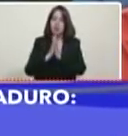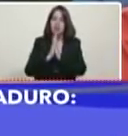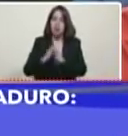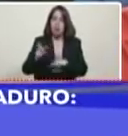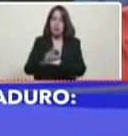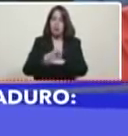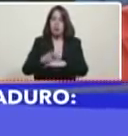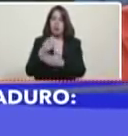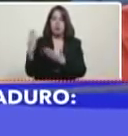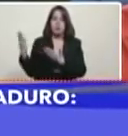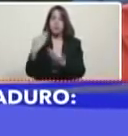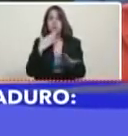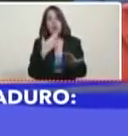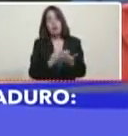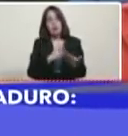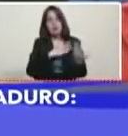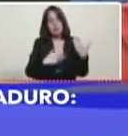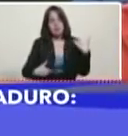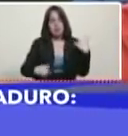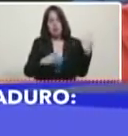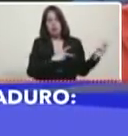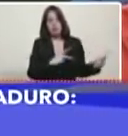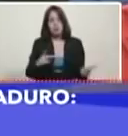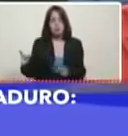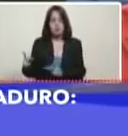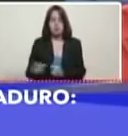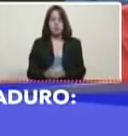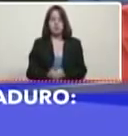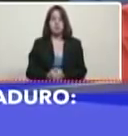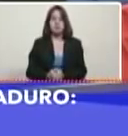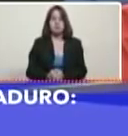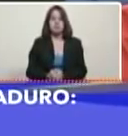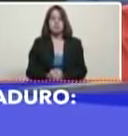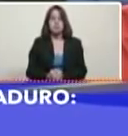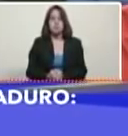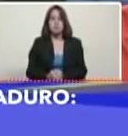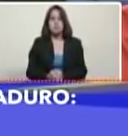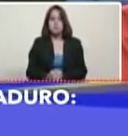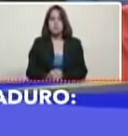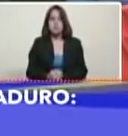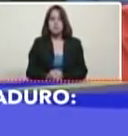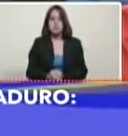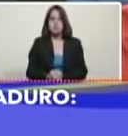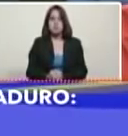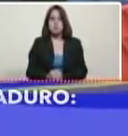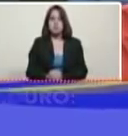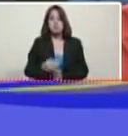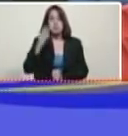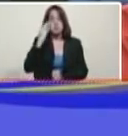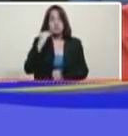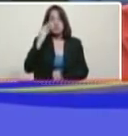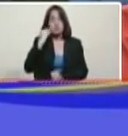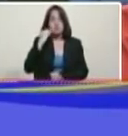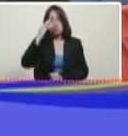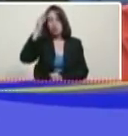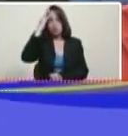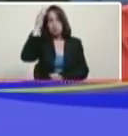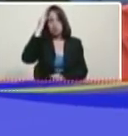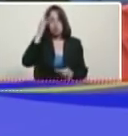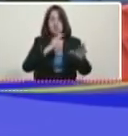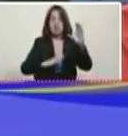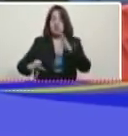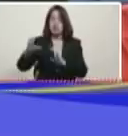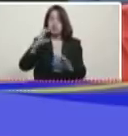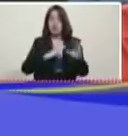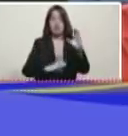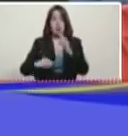Gracias, presidente. Gracias primero por recibirnos. Yo le comenté de esta experiencia al Consejo Científico de Miranda y me alegra